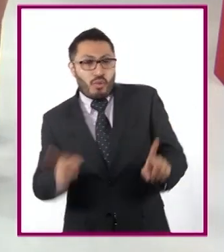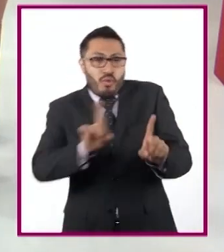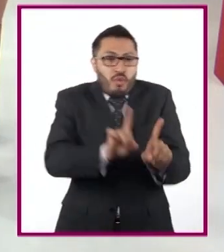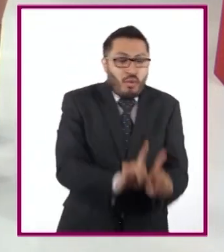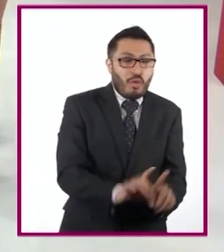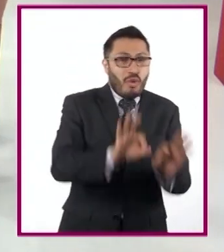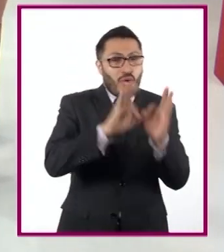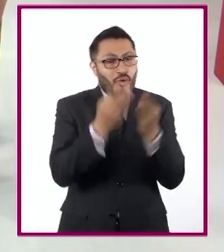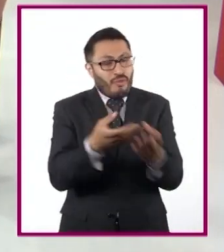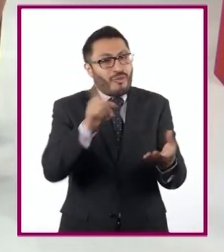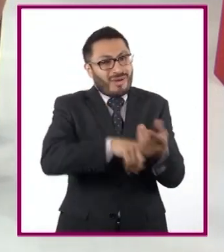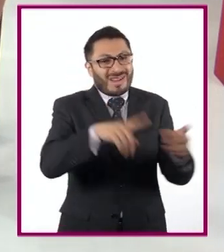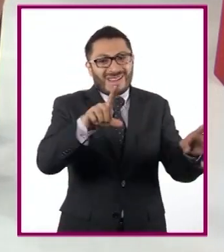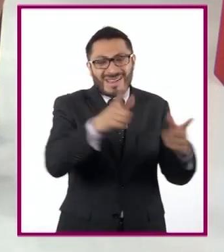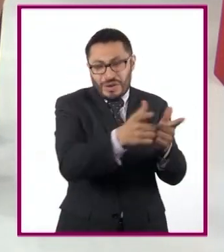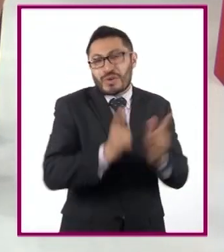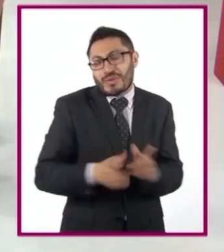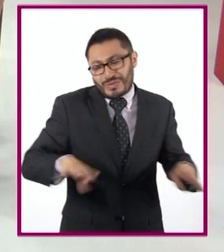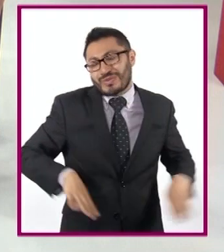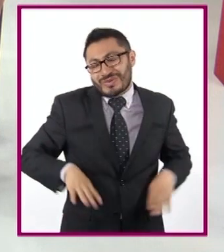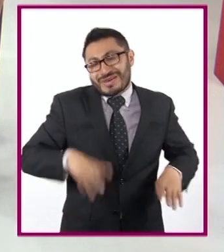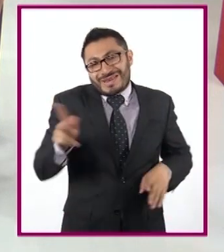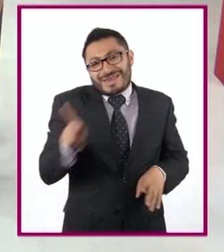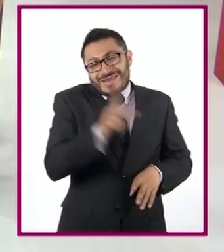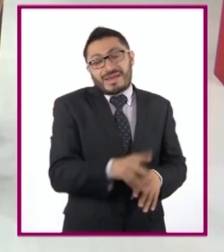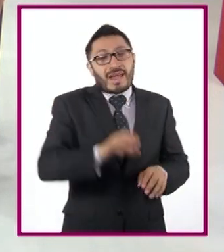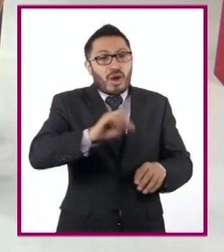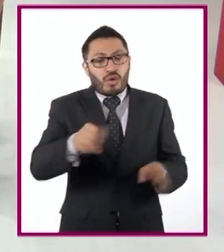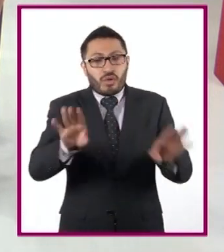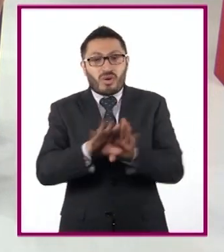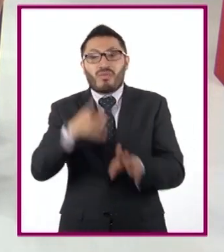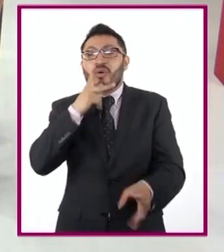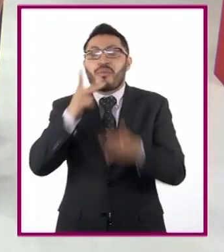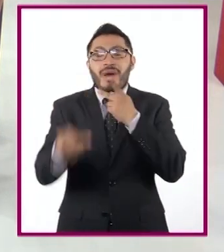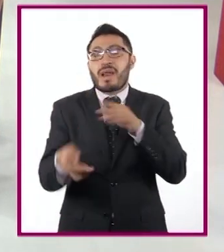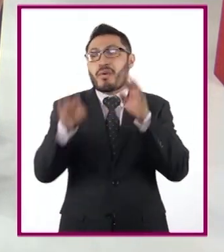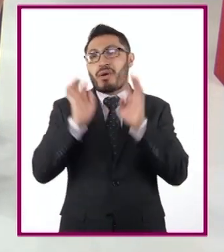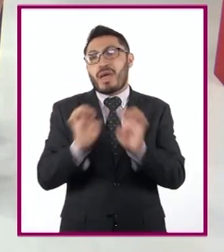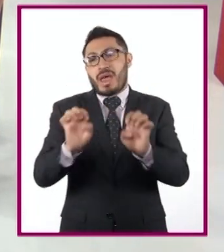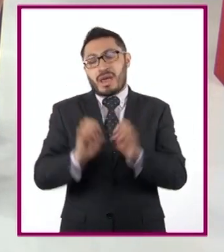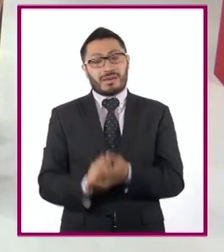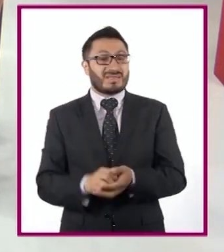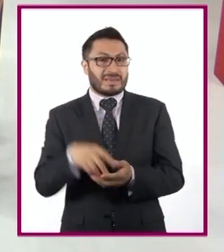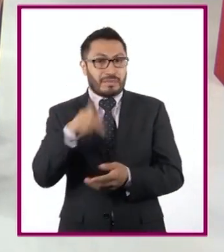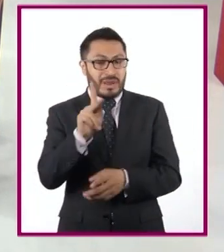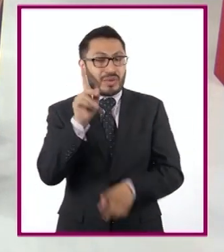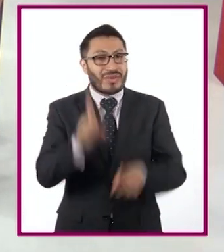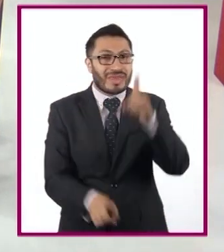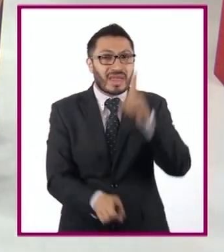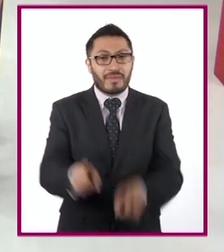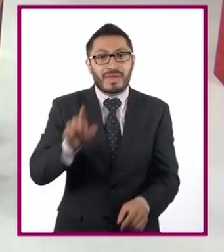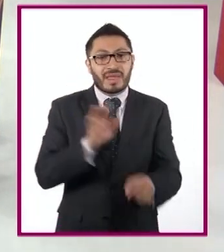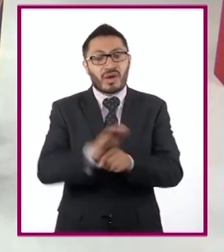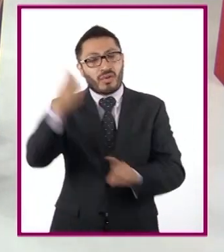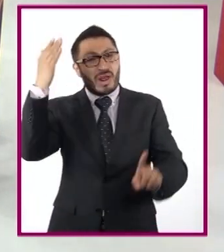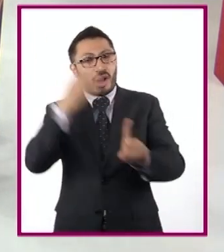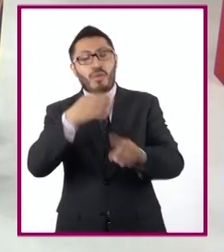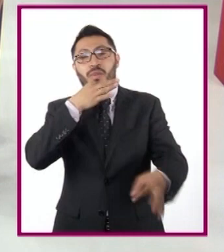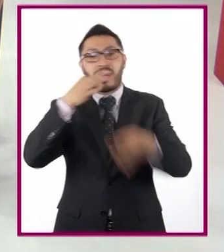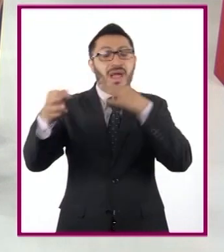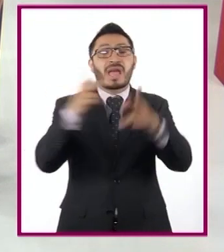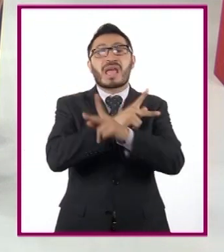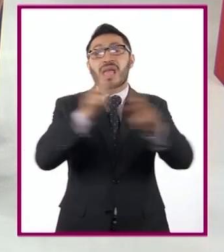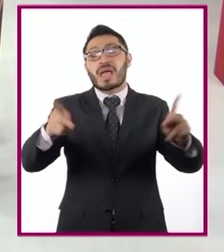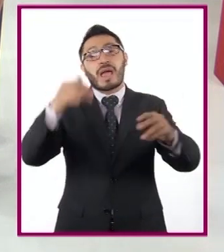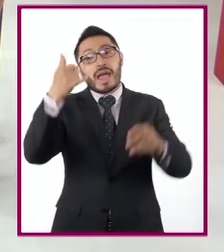forma de ser de este grupo. Otros usan palabras más refinadas o sofisticadas, pero todo dependerá del objetivo